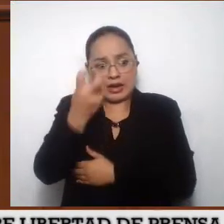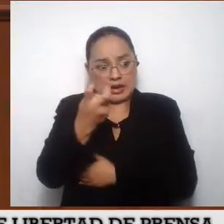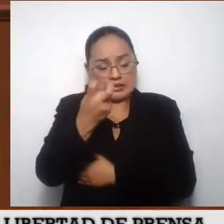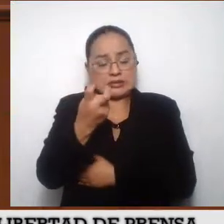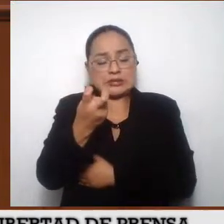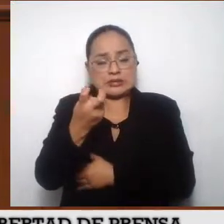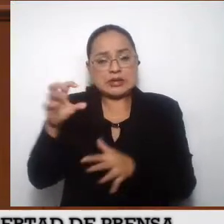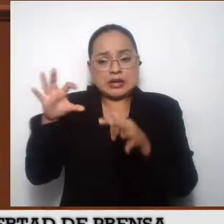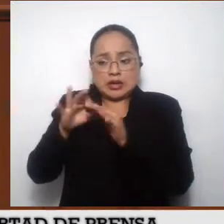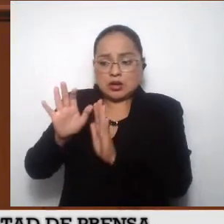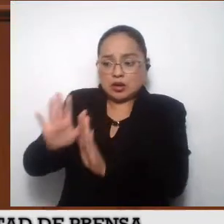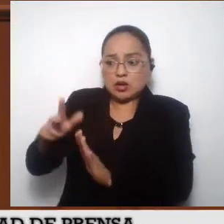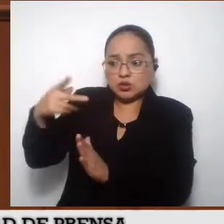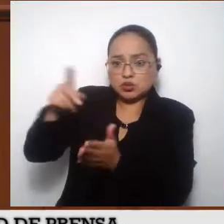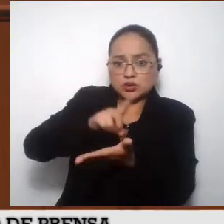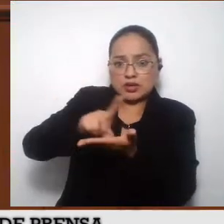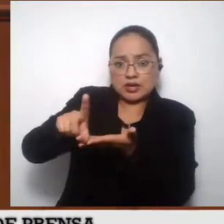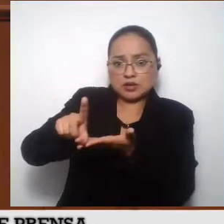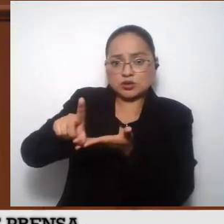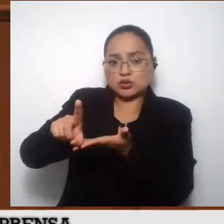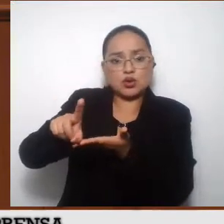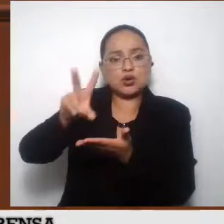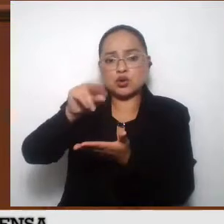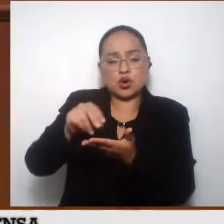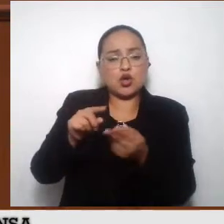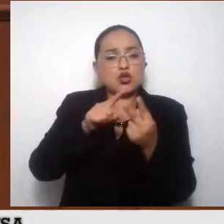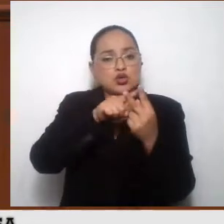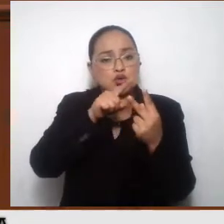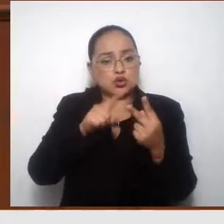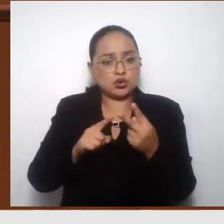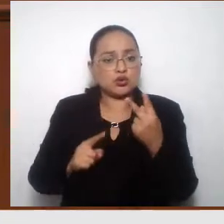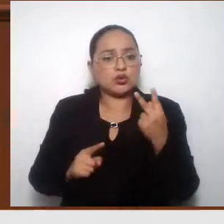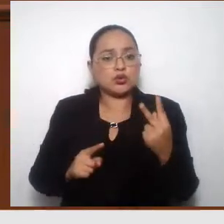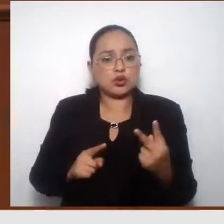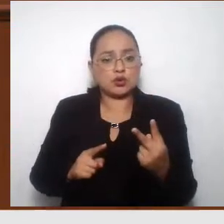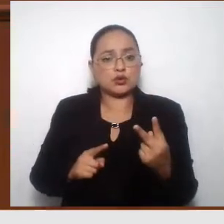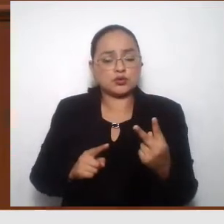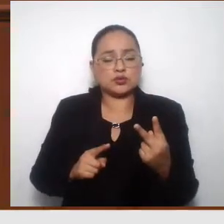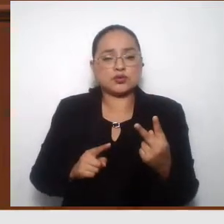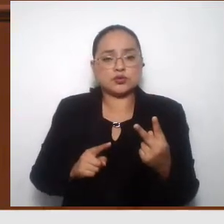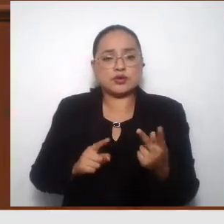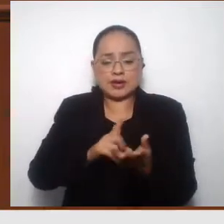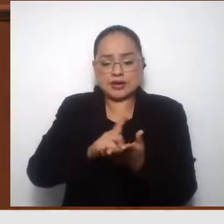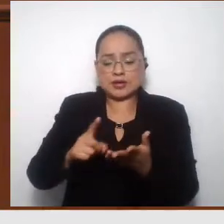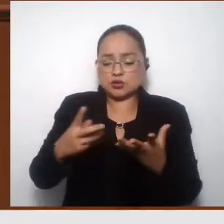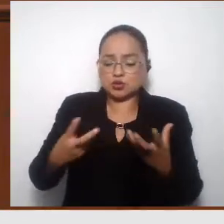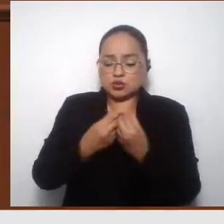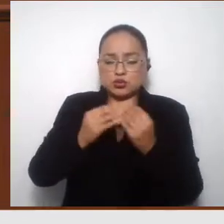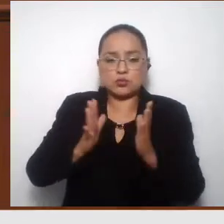un derecho, sino dos, los que nos involucran a todos.